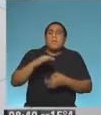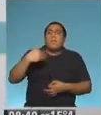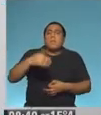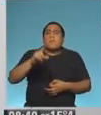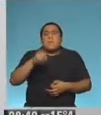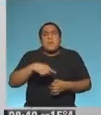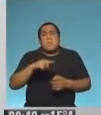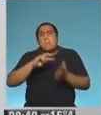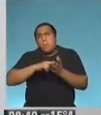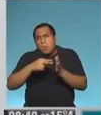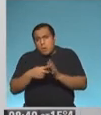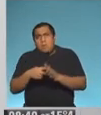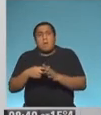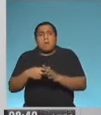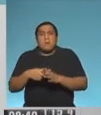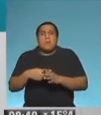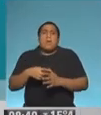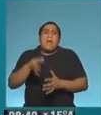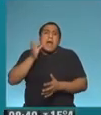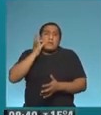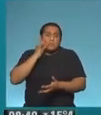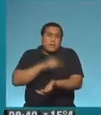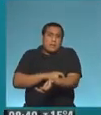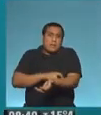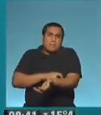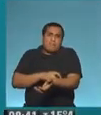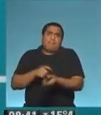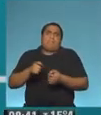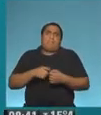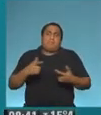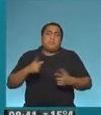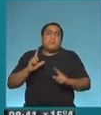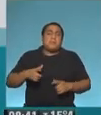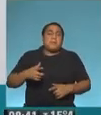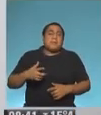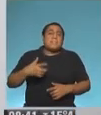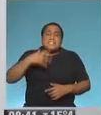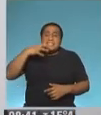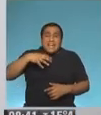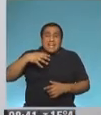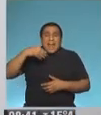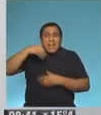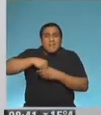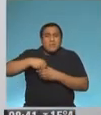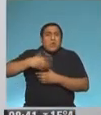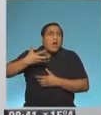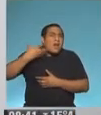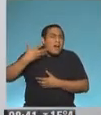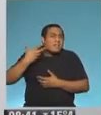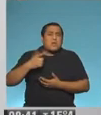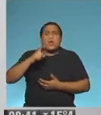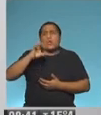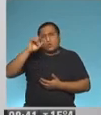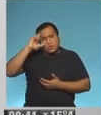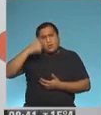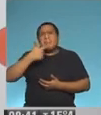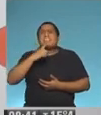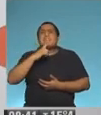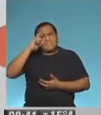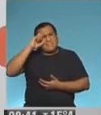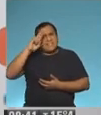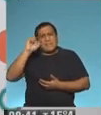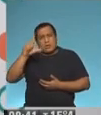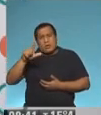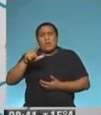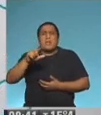no solamente de aumento de azúcar en sangre, sino de grasas de la sangre. No solamente colesterol, triglicéridos,